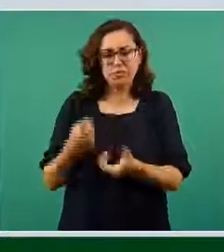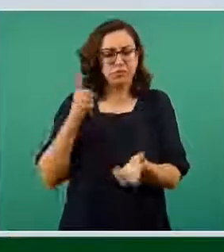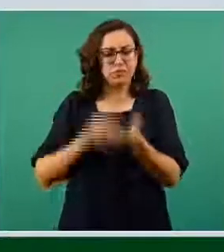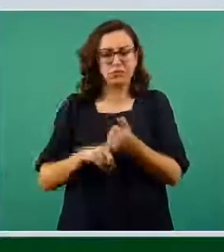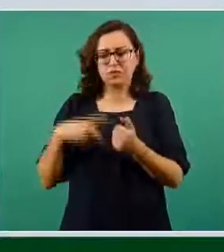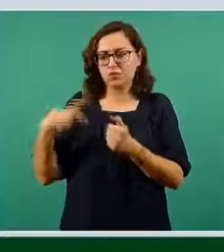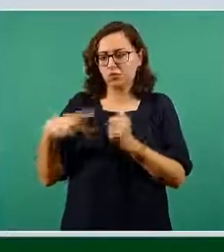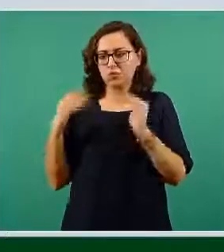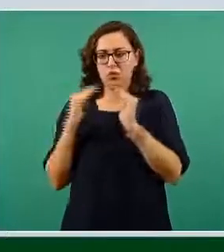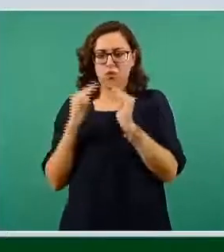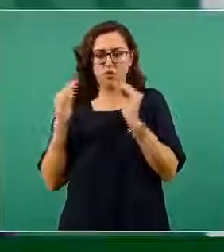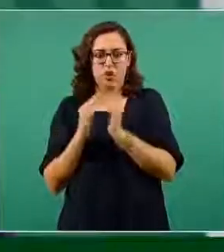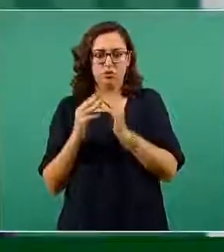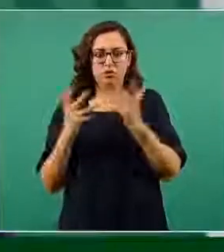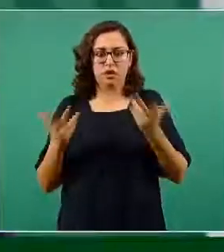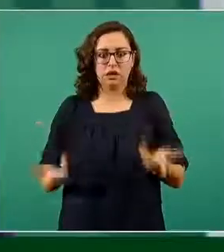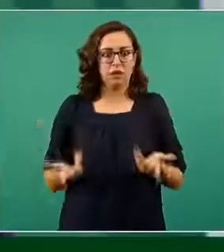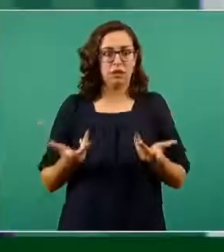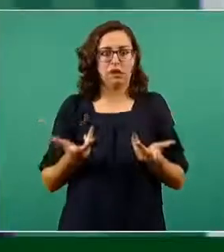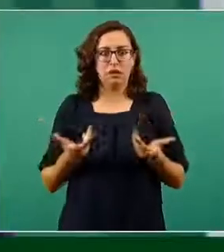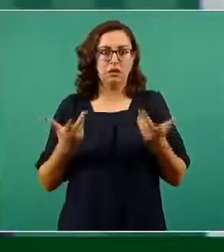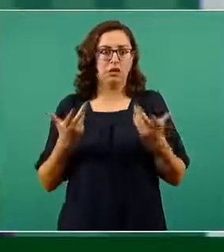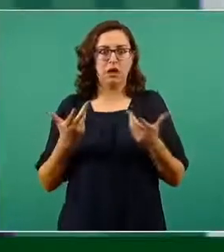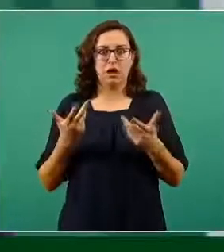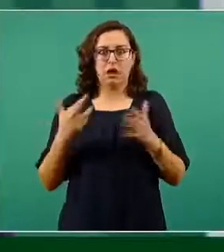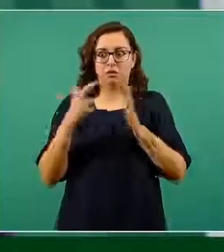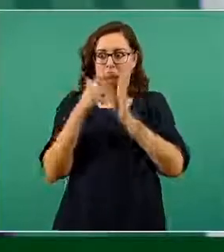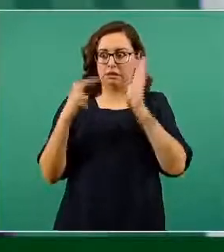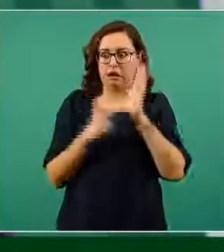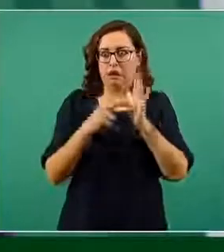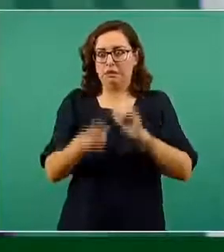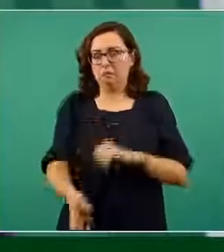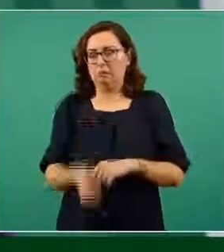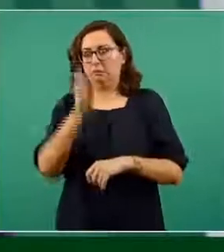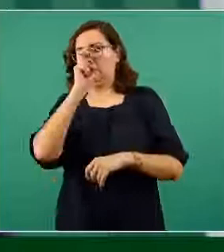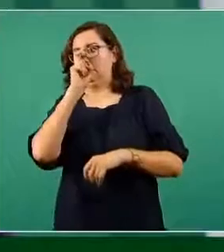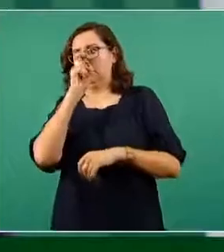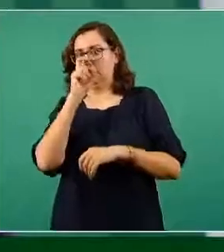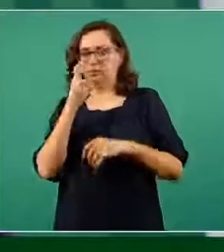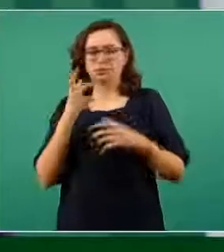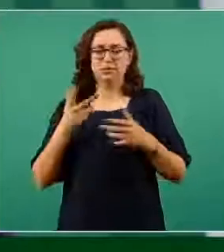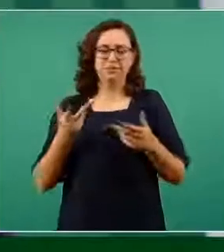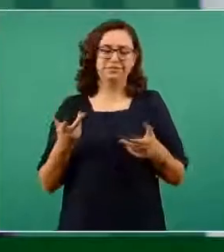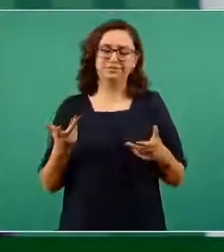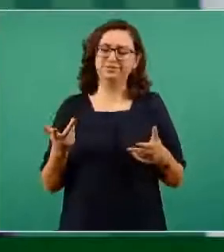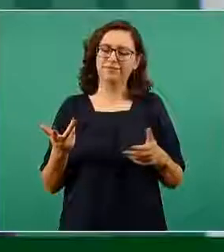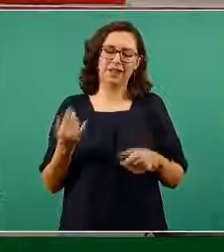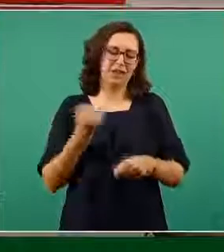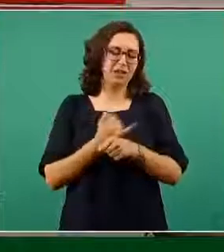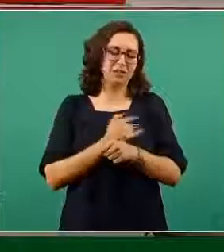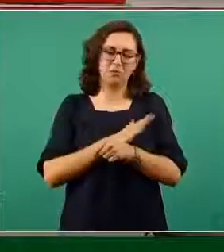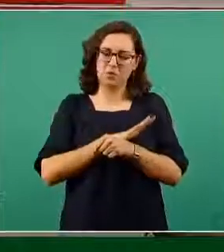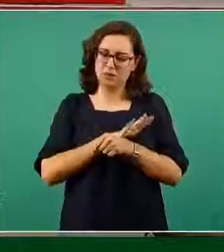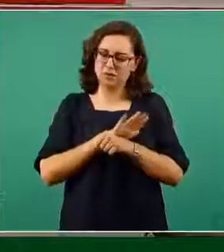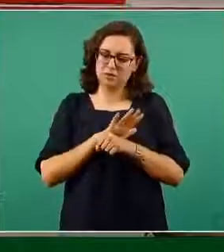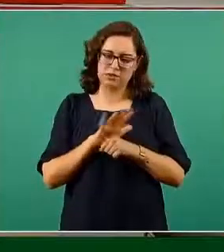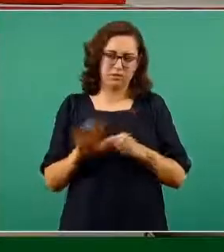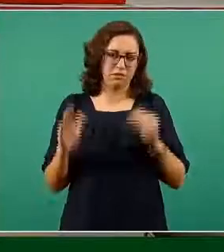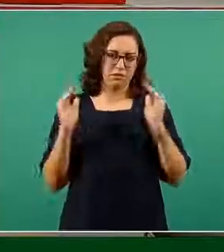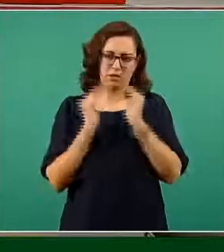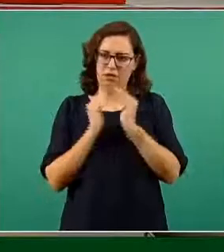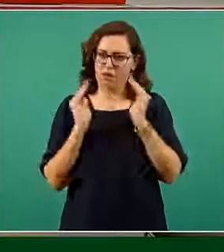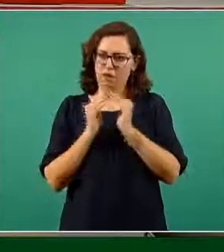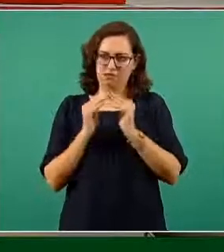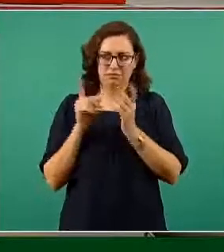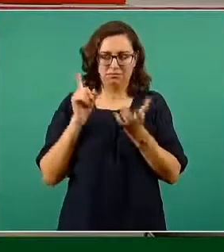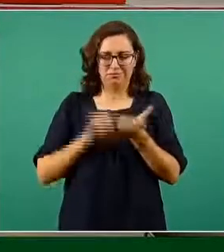interior del domicilio no hay tanta o una serie de recomendaciones, porque sería muy difícil poder implementarlas. Y